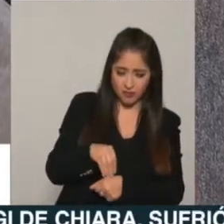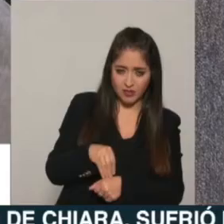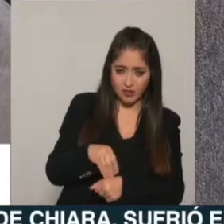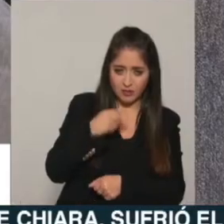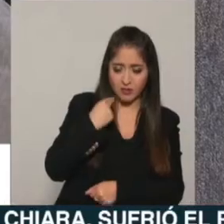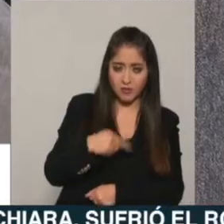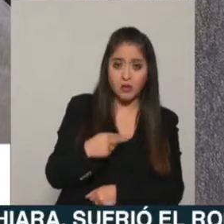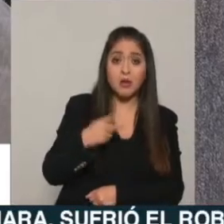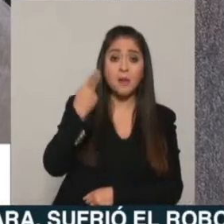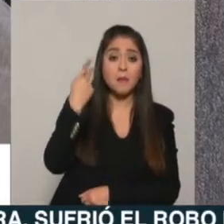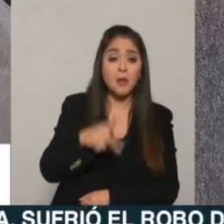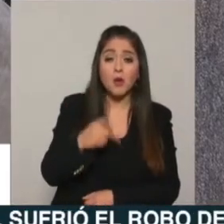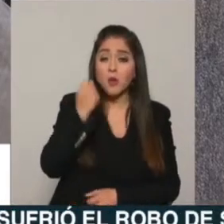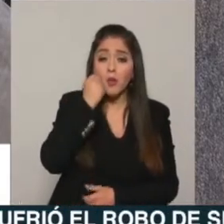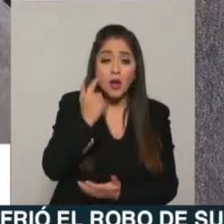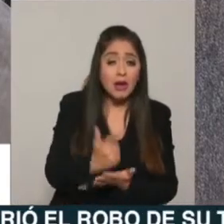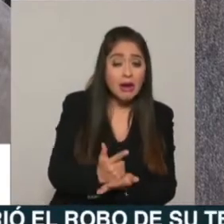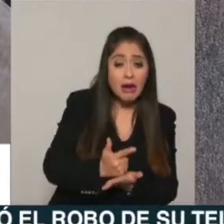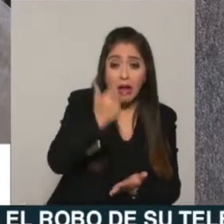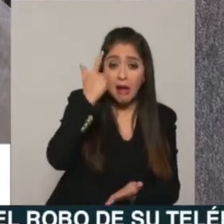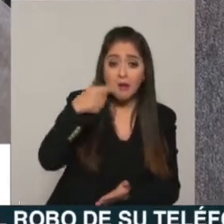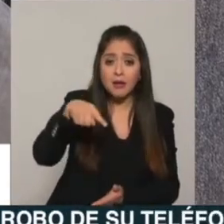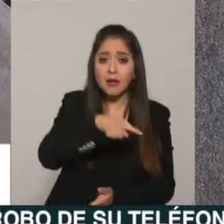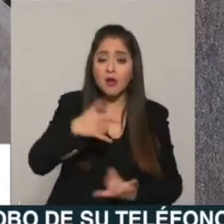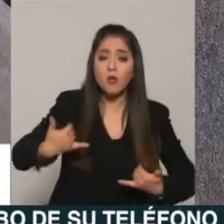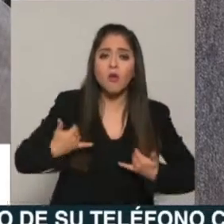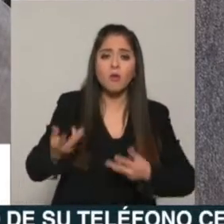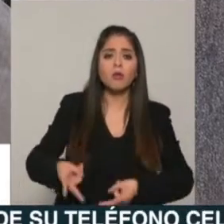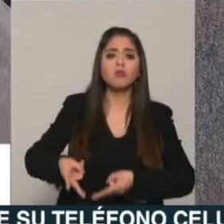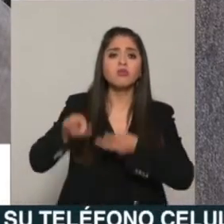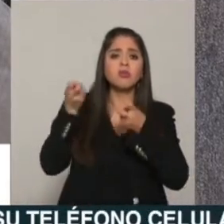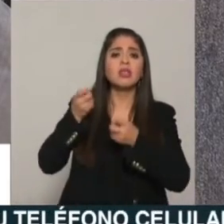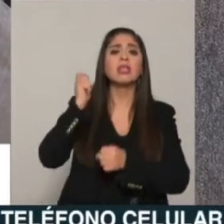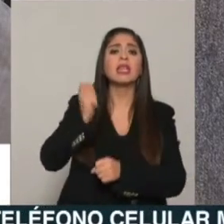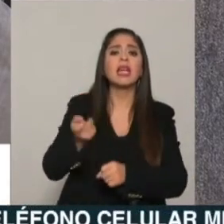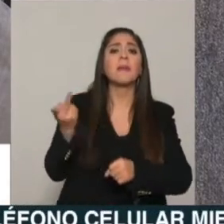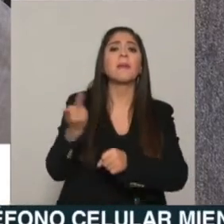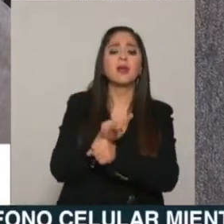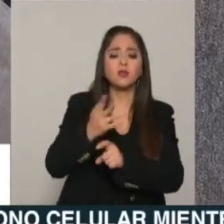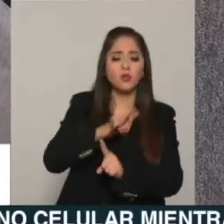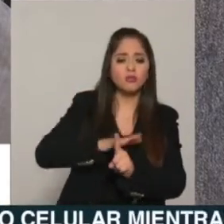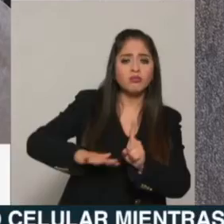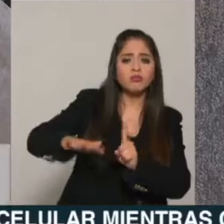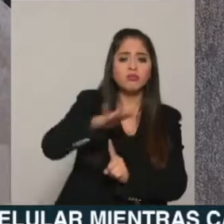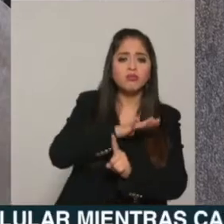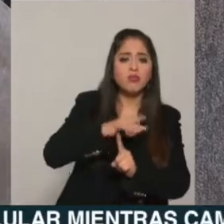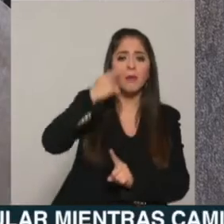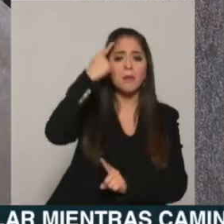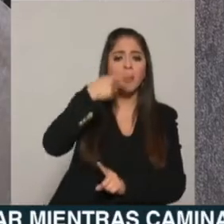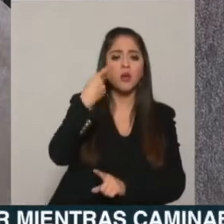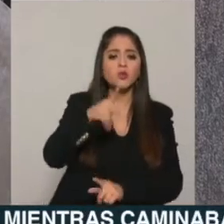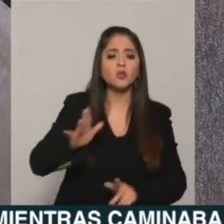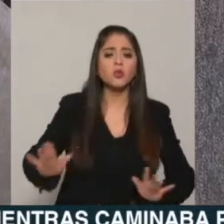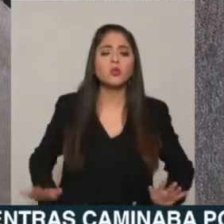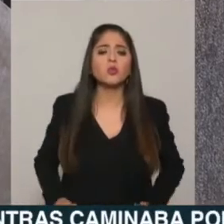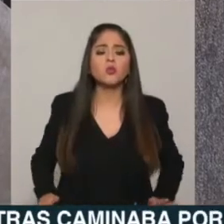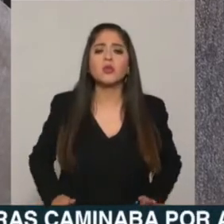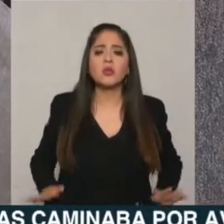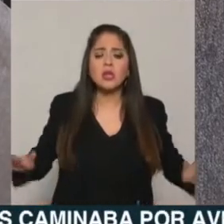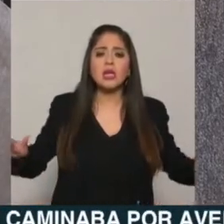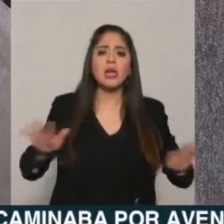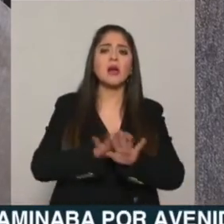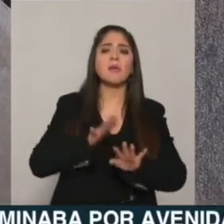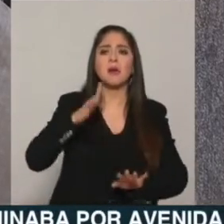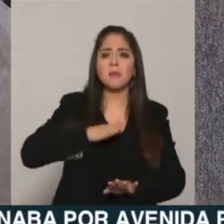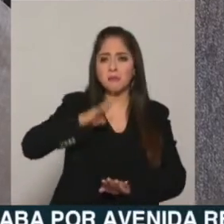por muy grave que sea el delito, debemos entender que hubo factores detrás de ese comportamiento que lo llevaron a esa